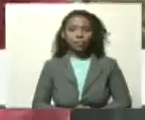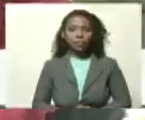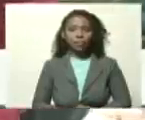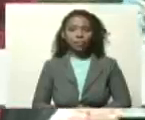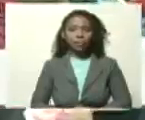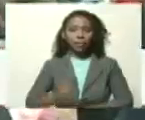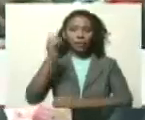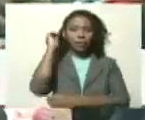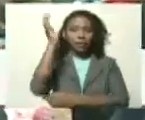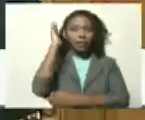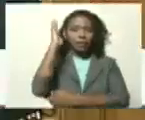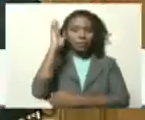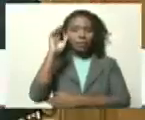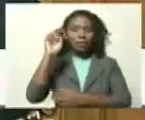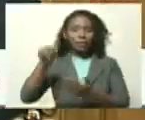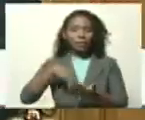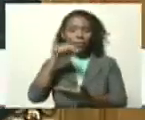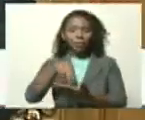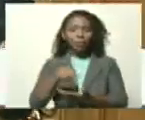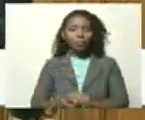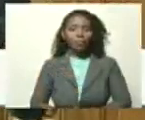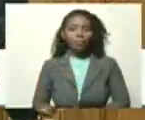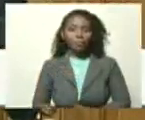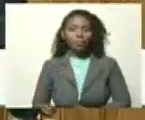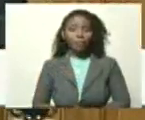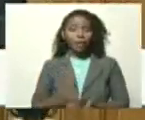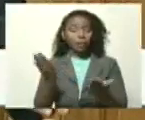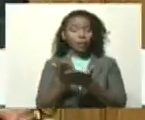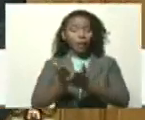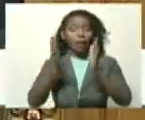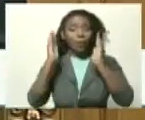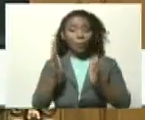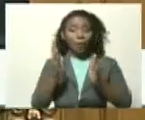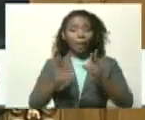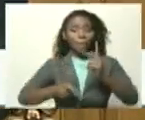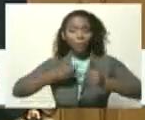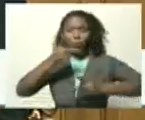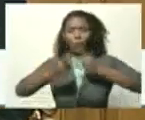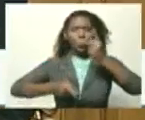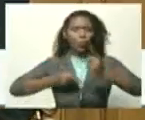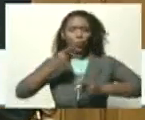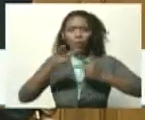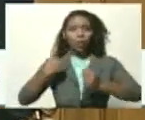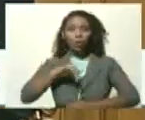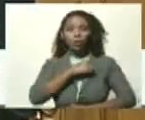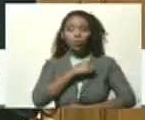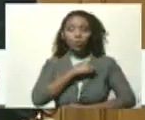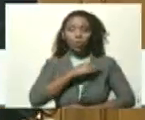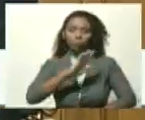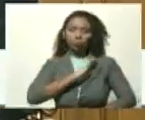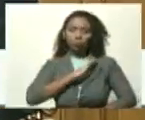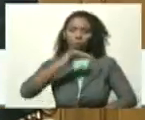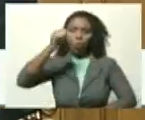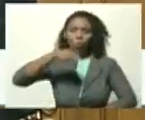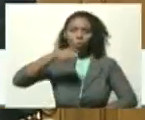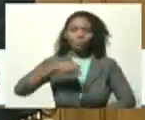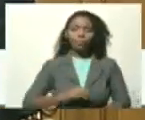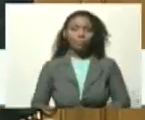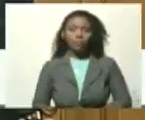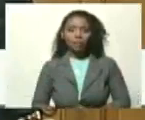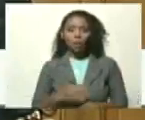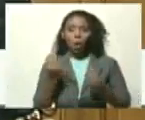Esta asamblea en verdad es una escuela de política. Que nosotros tengamos hoy